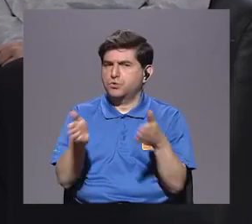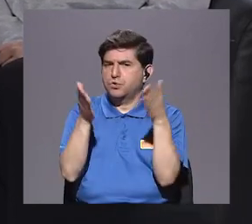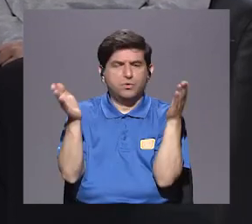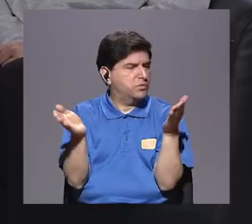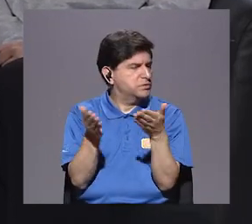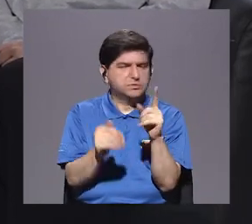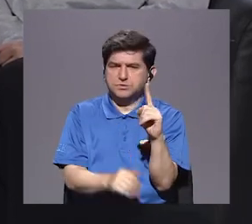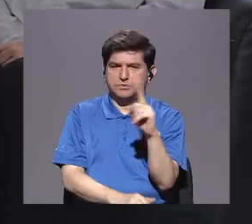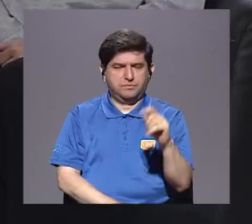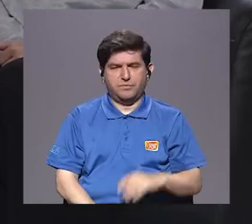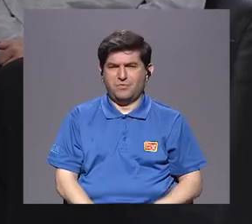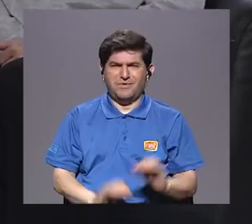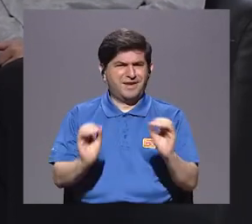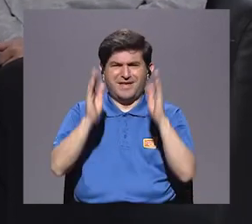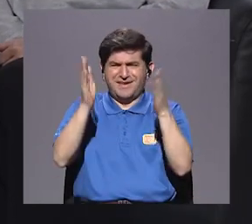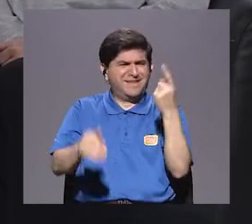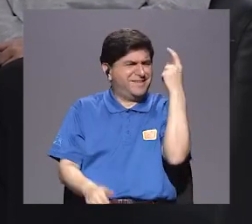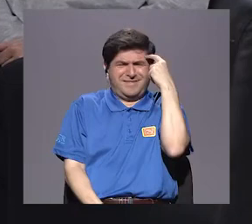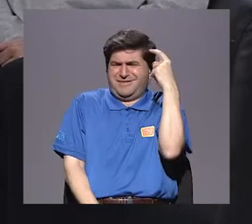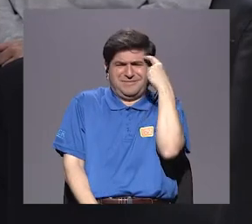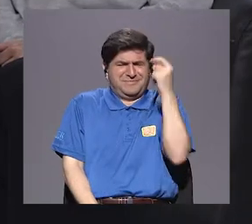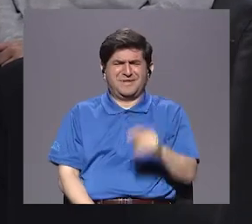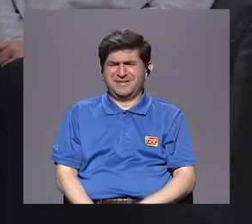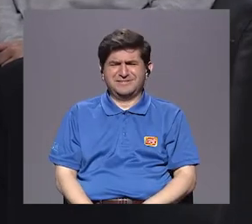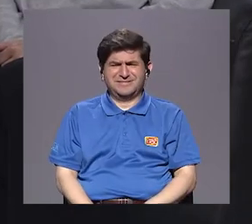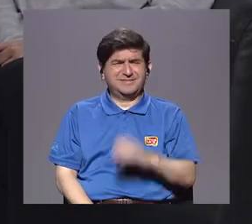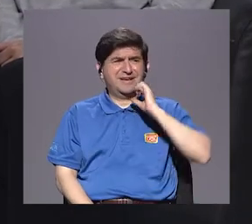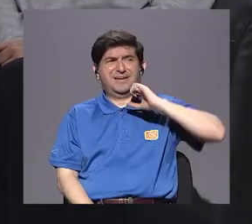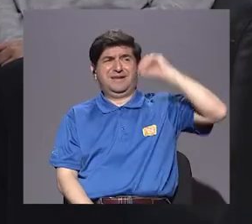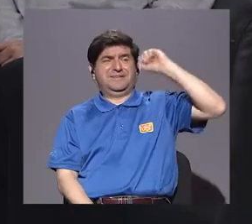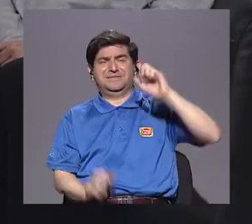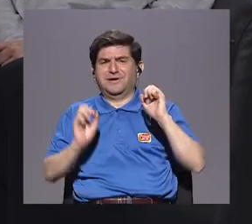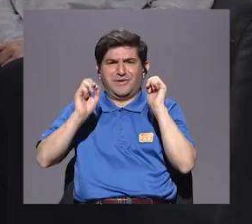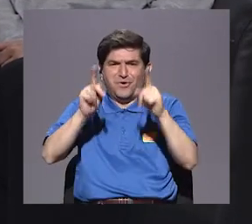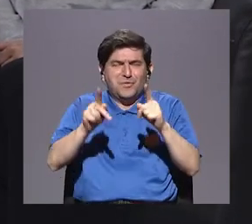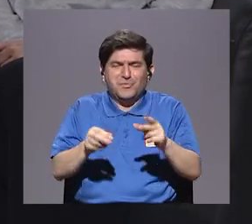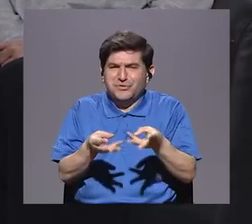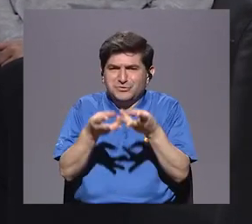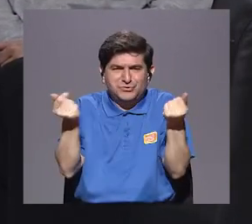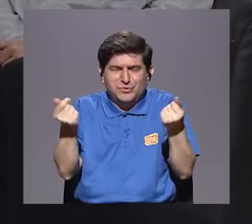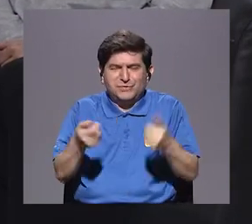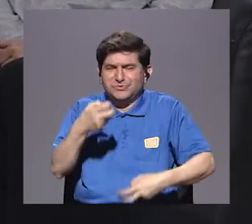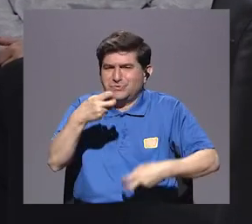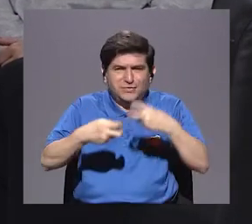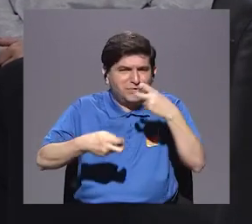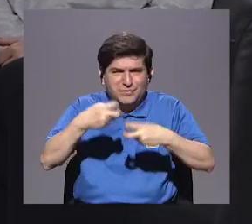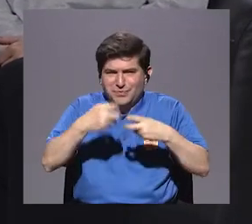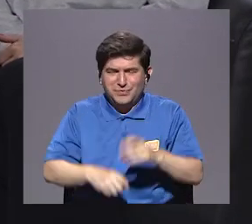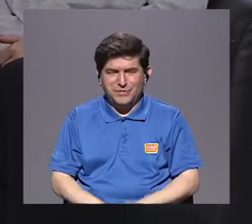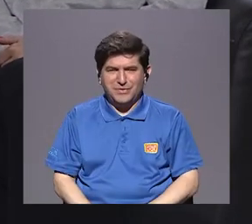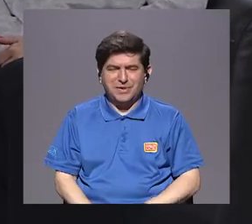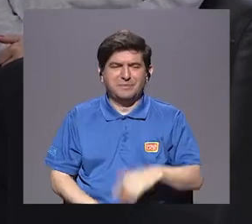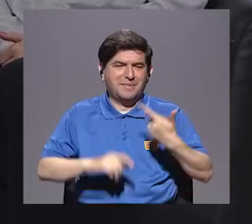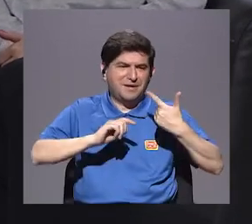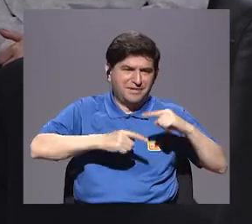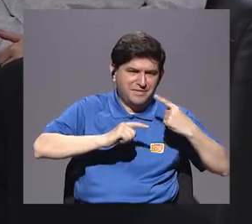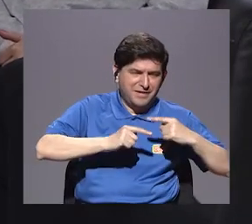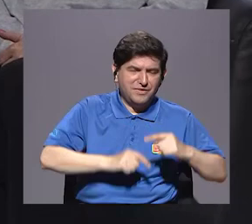el suicidio. Nadie va a pensar en el suicidio como una posible solución de resolución de su